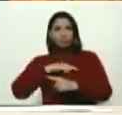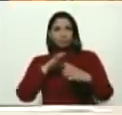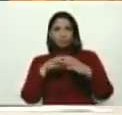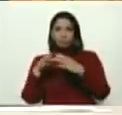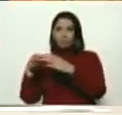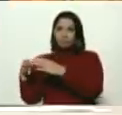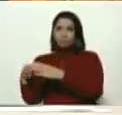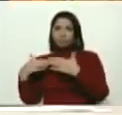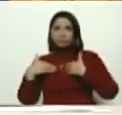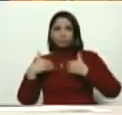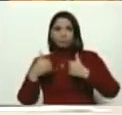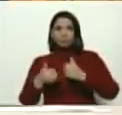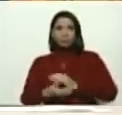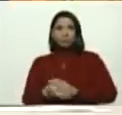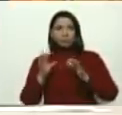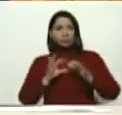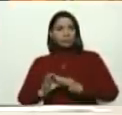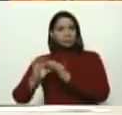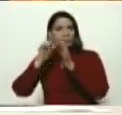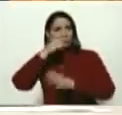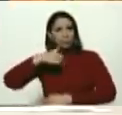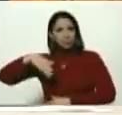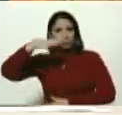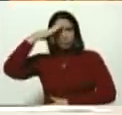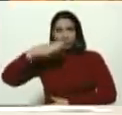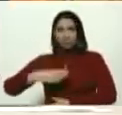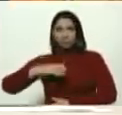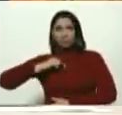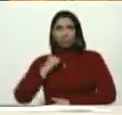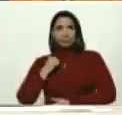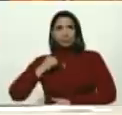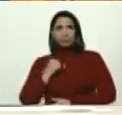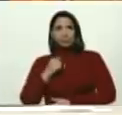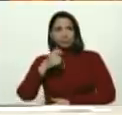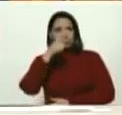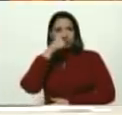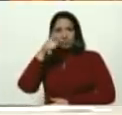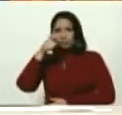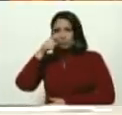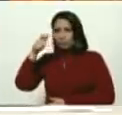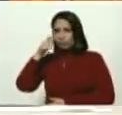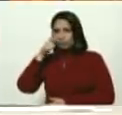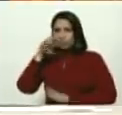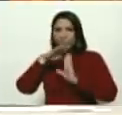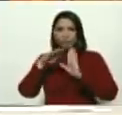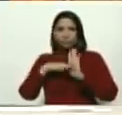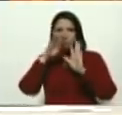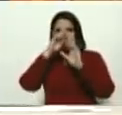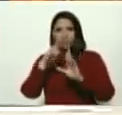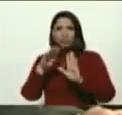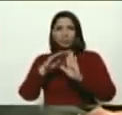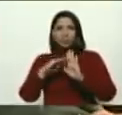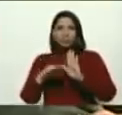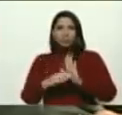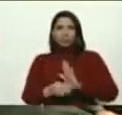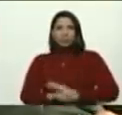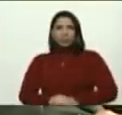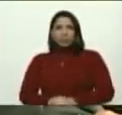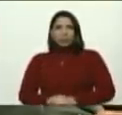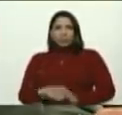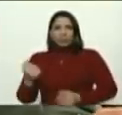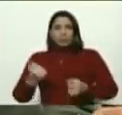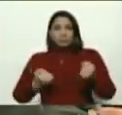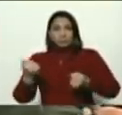de seguridad, la Unión Cívico, Militar, Policial, vigilantes del cumplimiento de estas normas en el